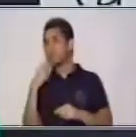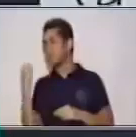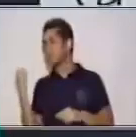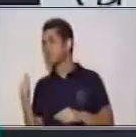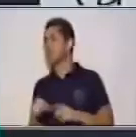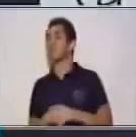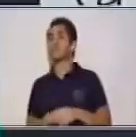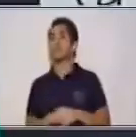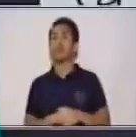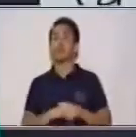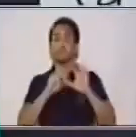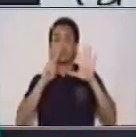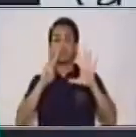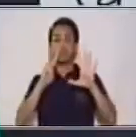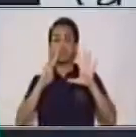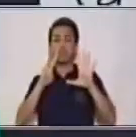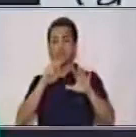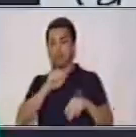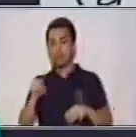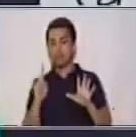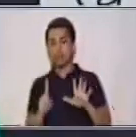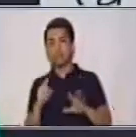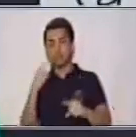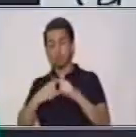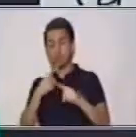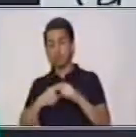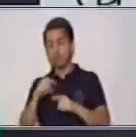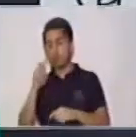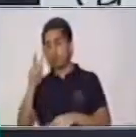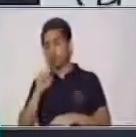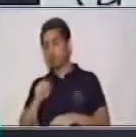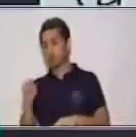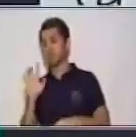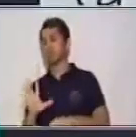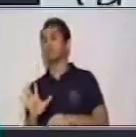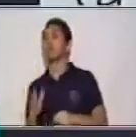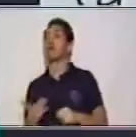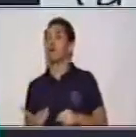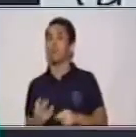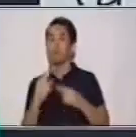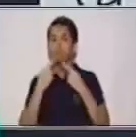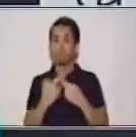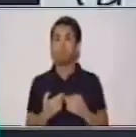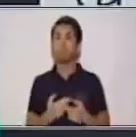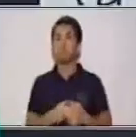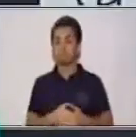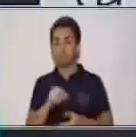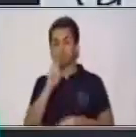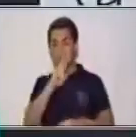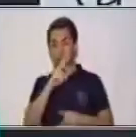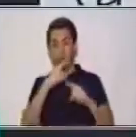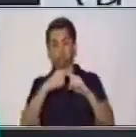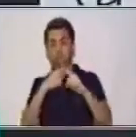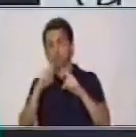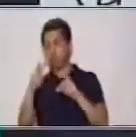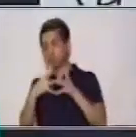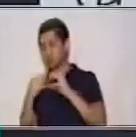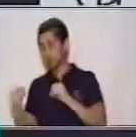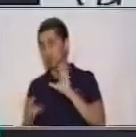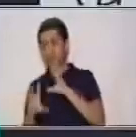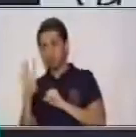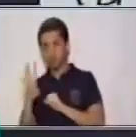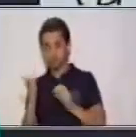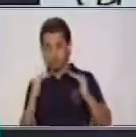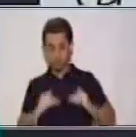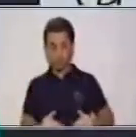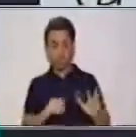dice 7 sextos por 2 quintos. El resultado es 7 por 2, 14. 6 por